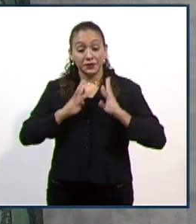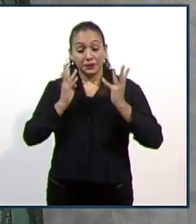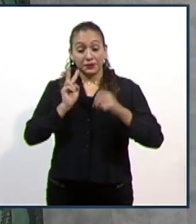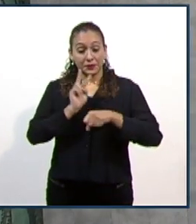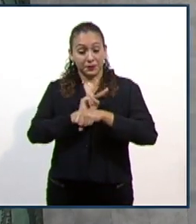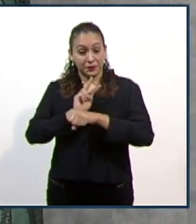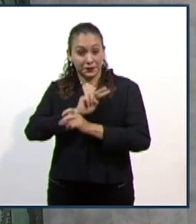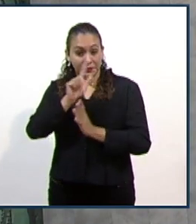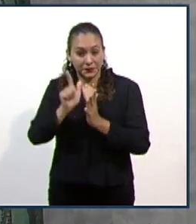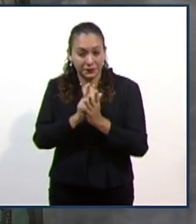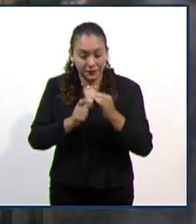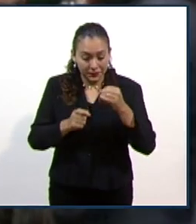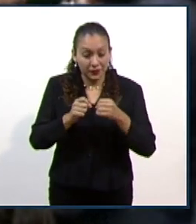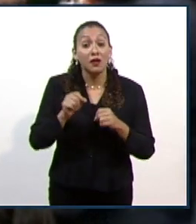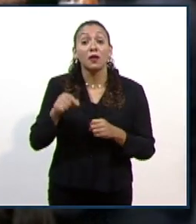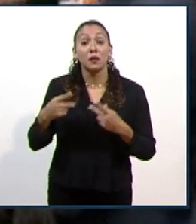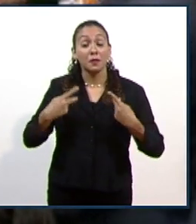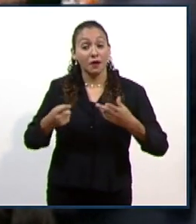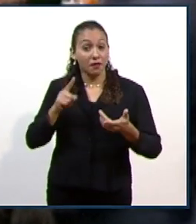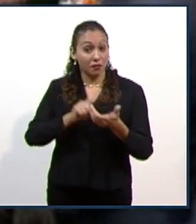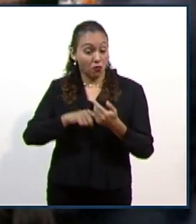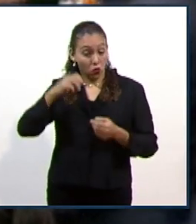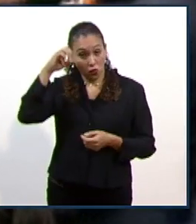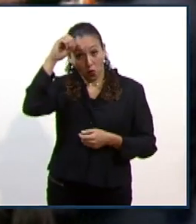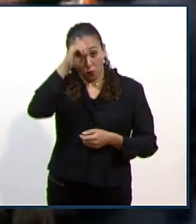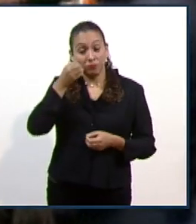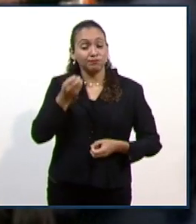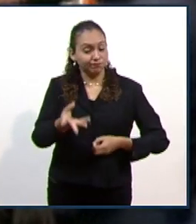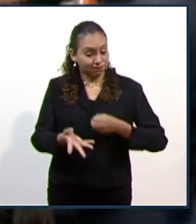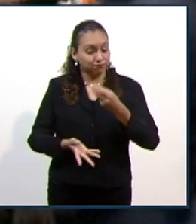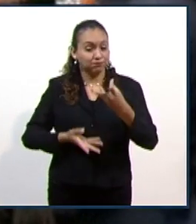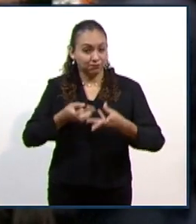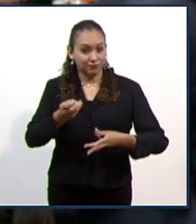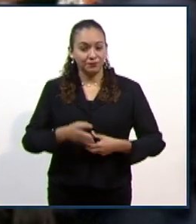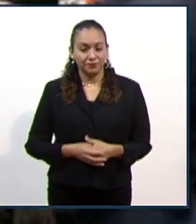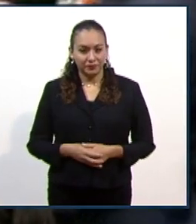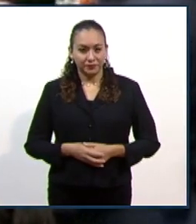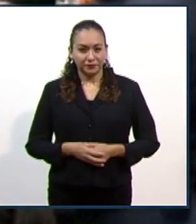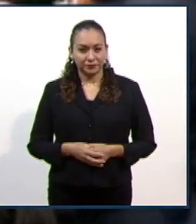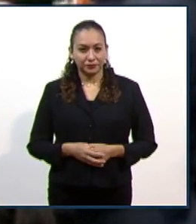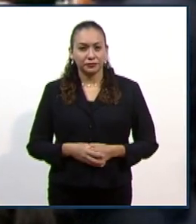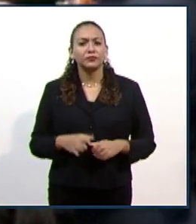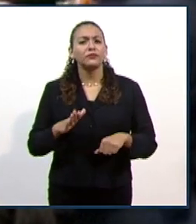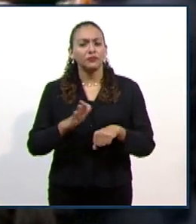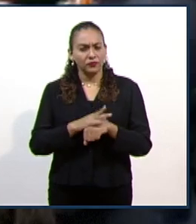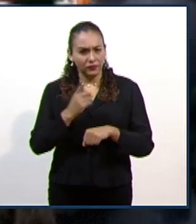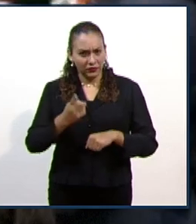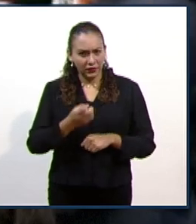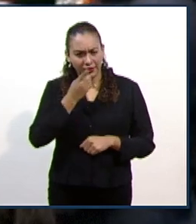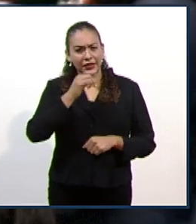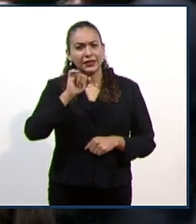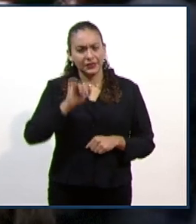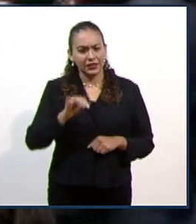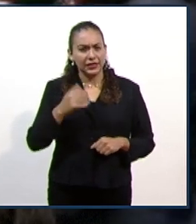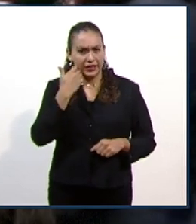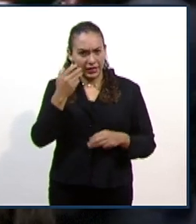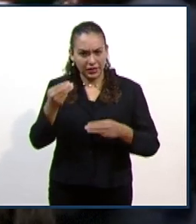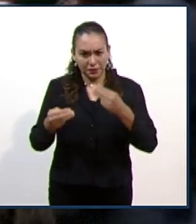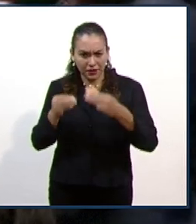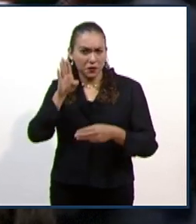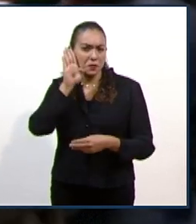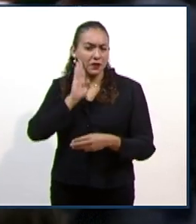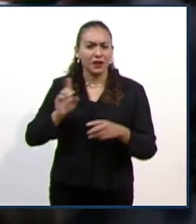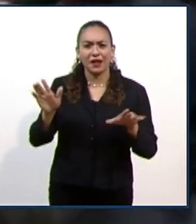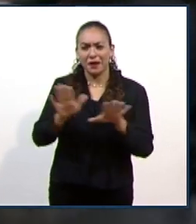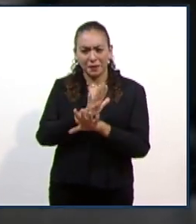también manifestaron su punto de vista sobre esta iniciativa, misma que además de cambiar el método de selección de magistrados y jueces